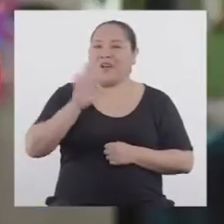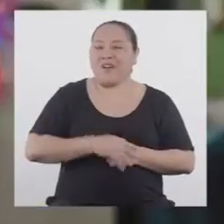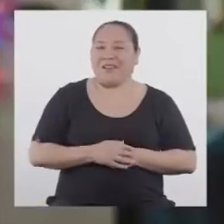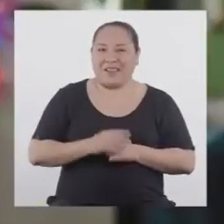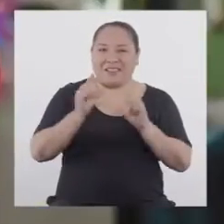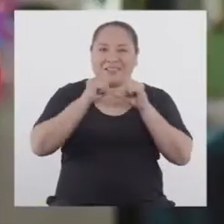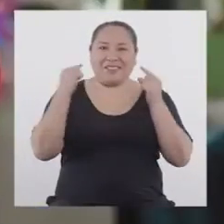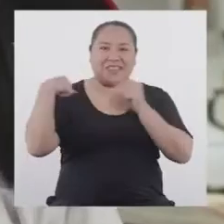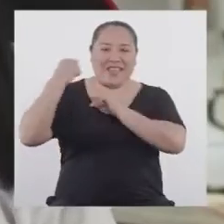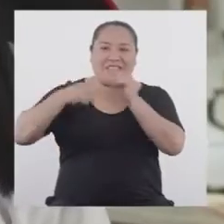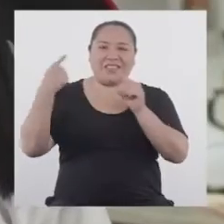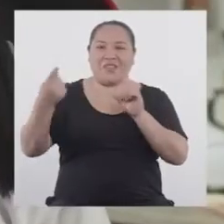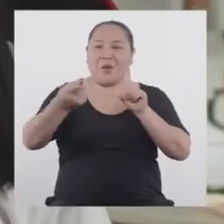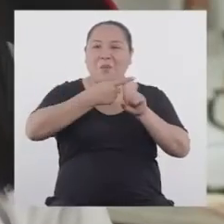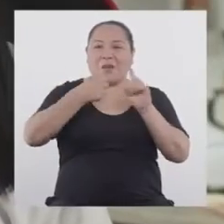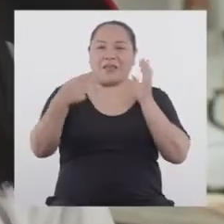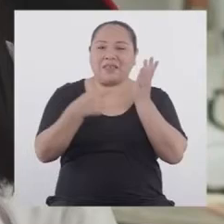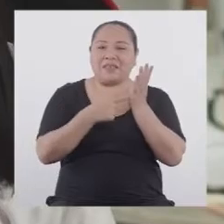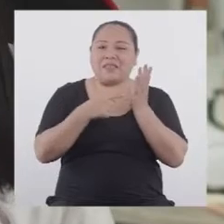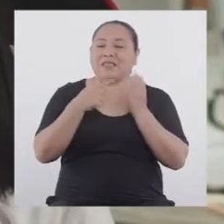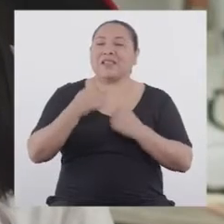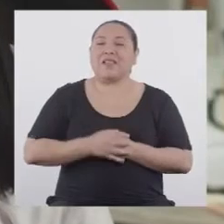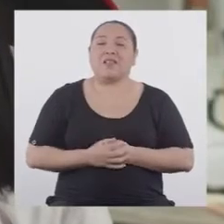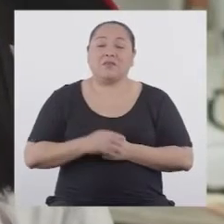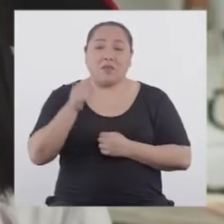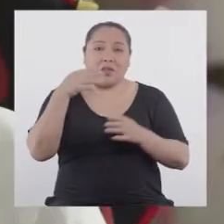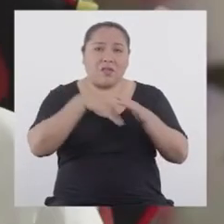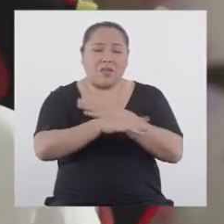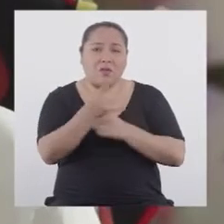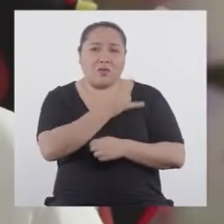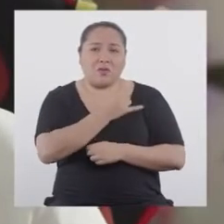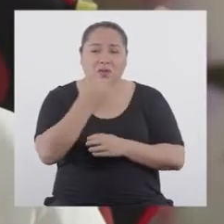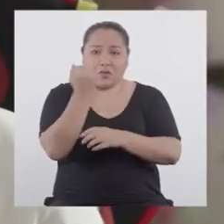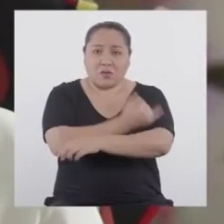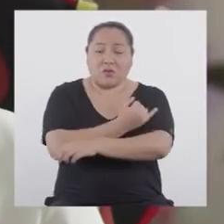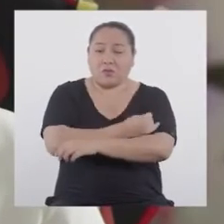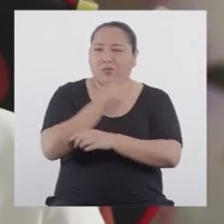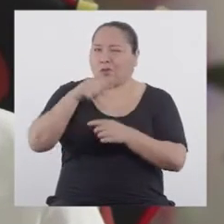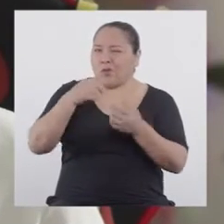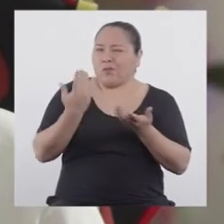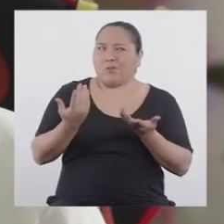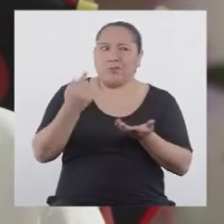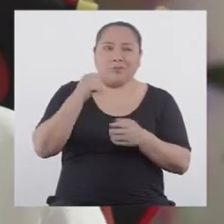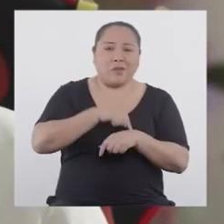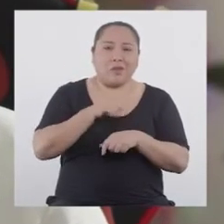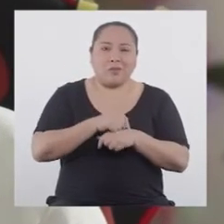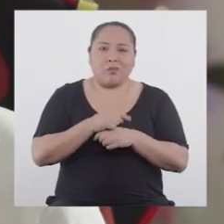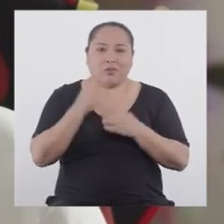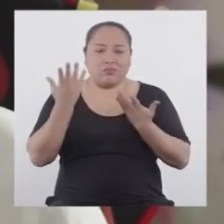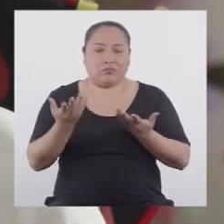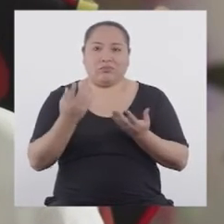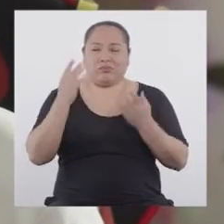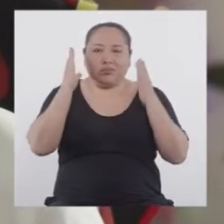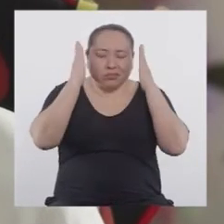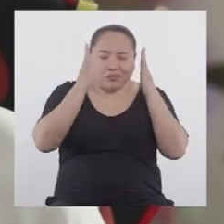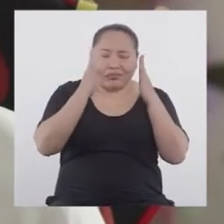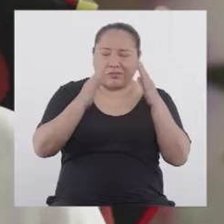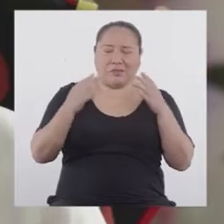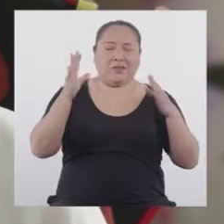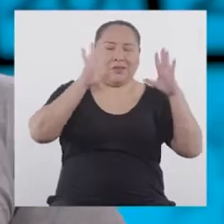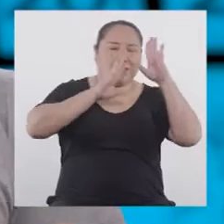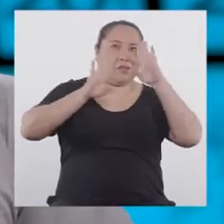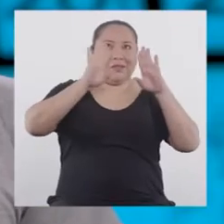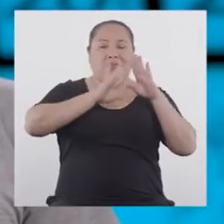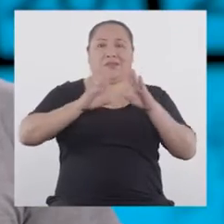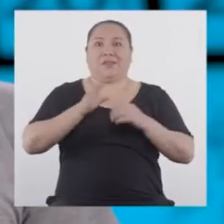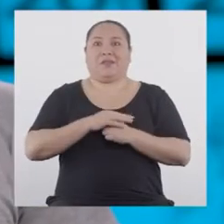Hola, generación Mastec. ¿Sabían que ingresar a una universidad o a un instituto puede ser una etapa retadora e incluso estresante para muchas y muchos